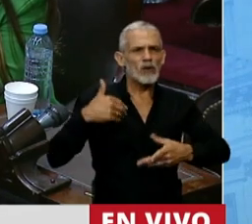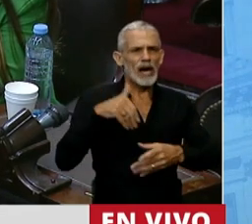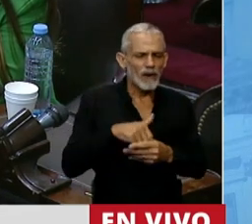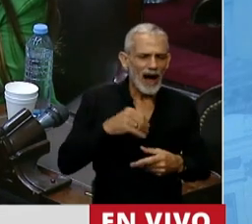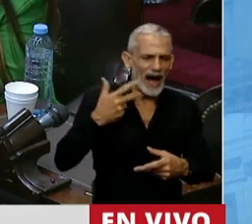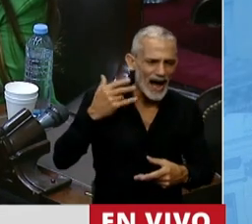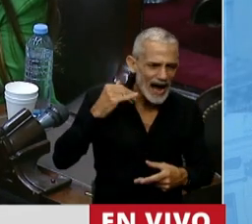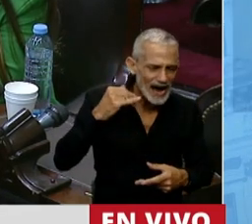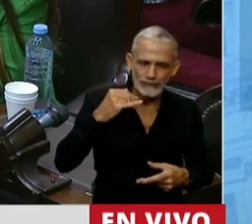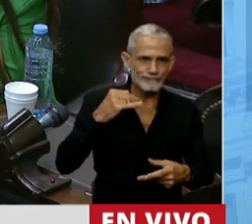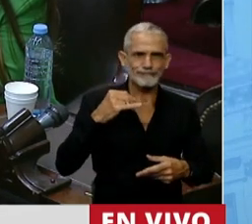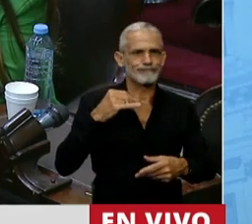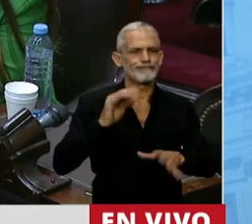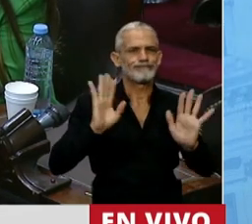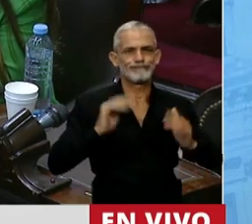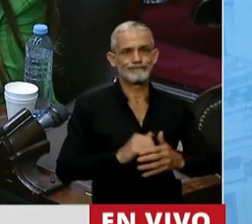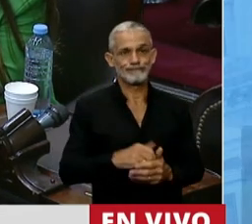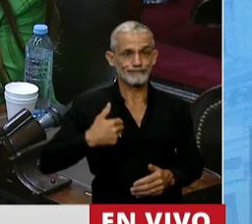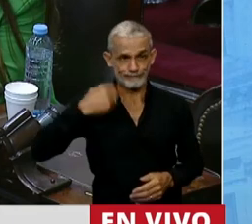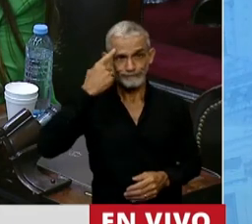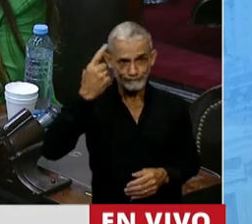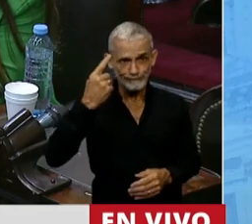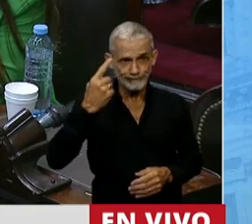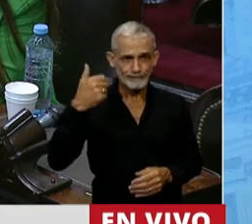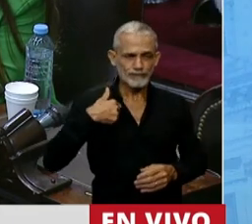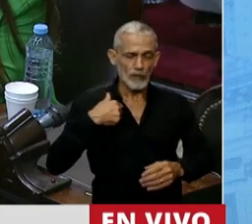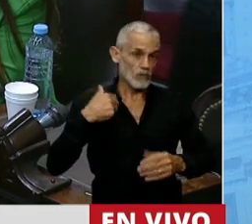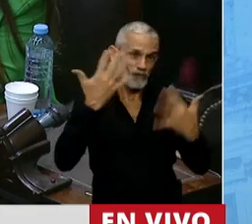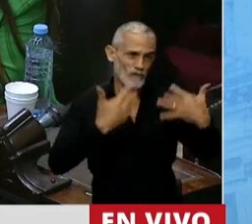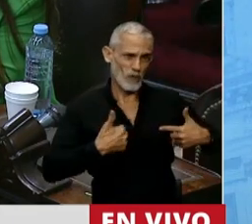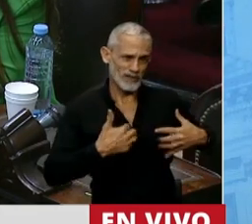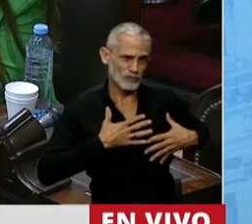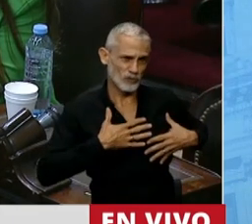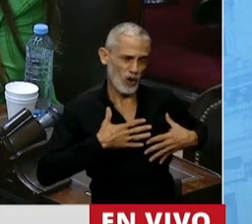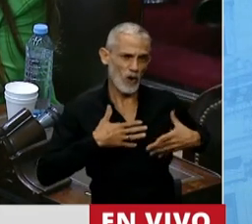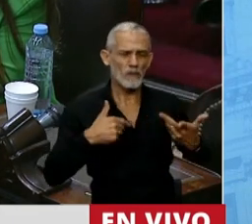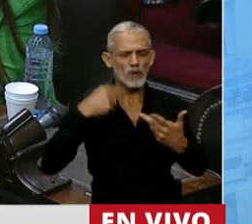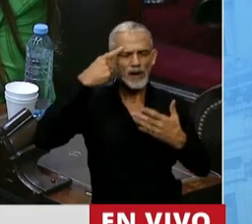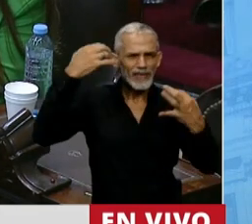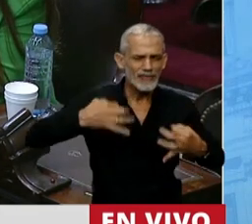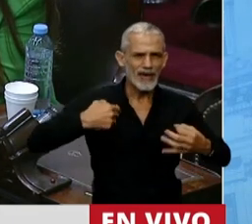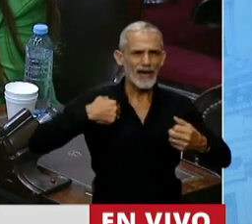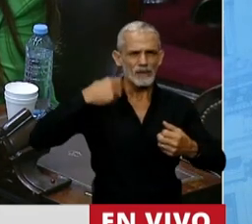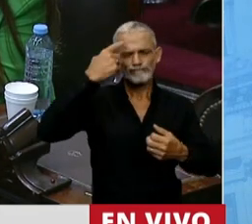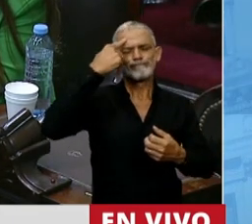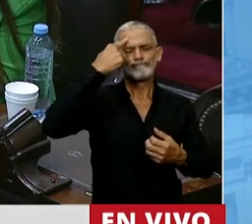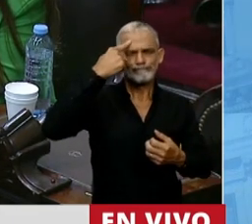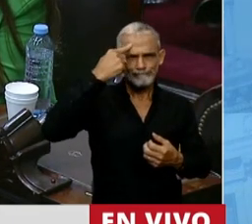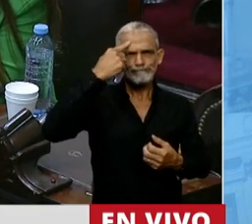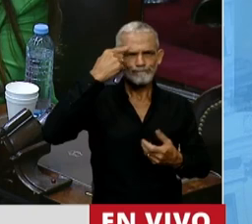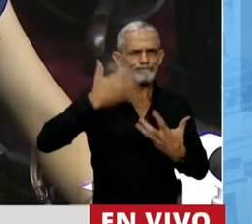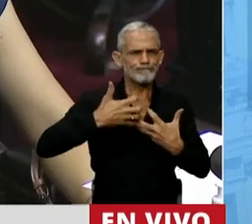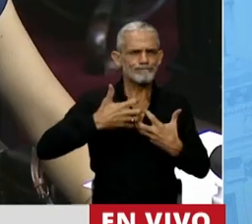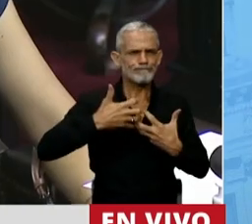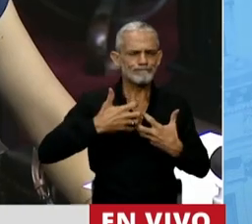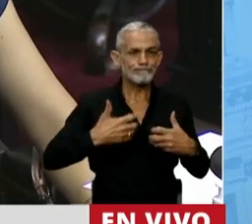contrario, hoy debo decir que creo, por formación, por convicción y por conciencia, que